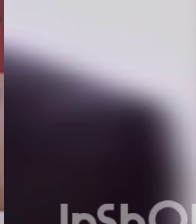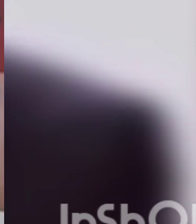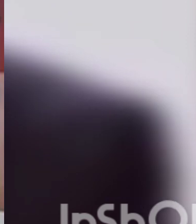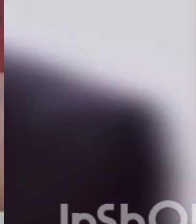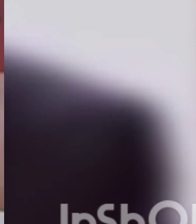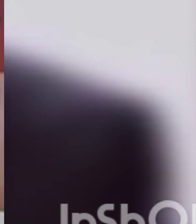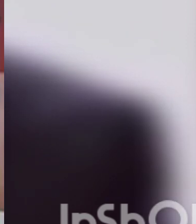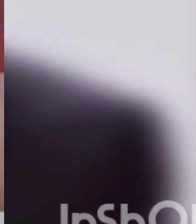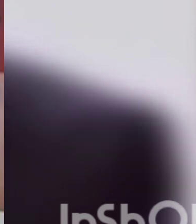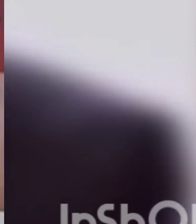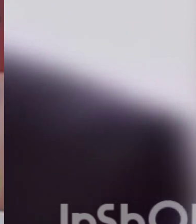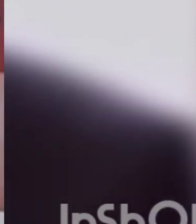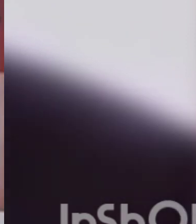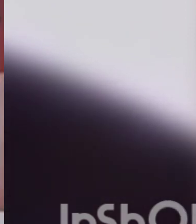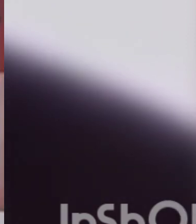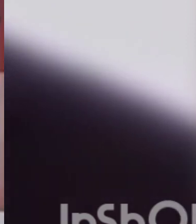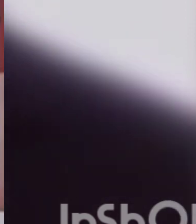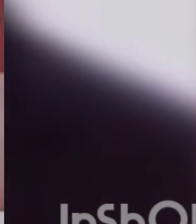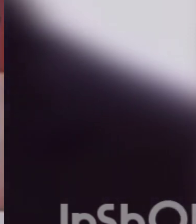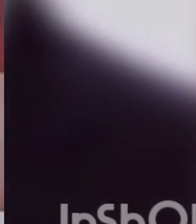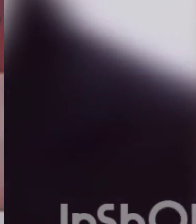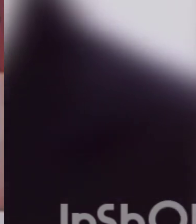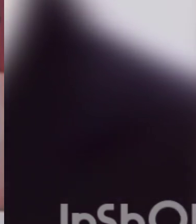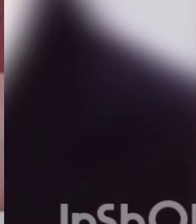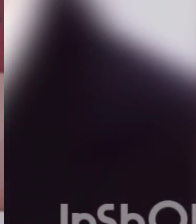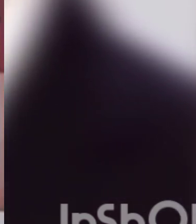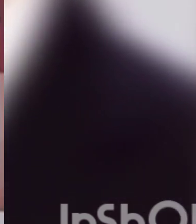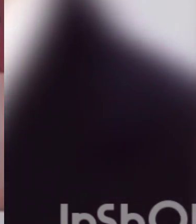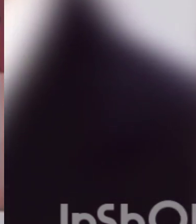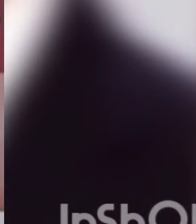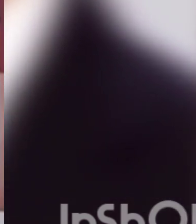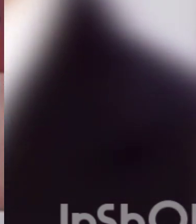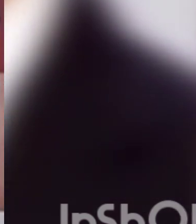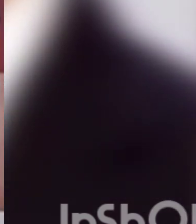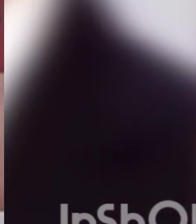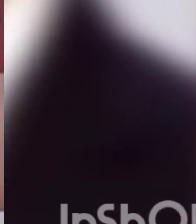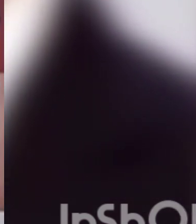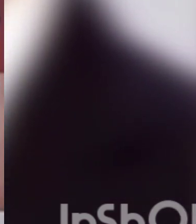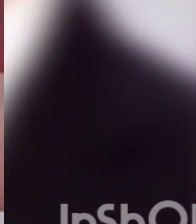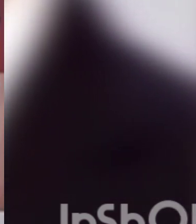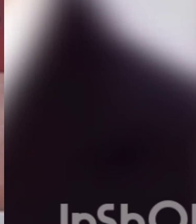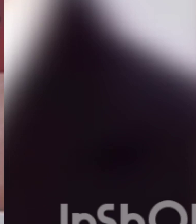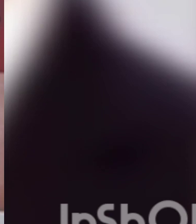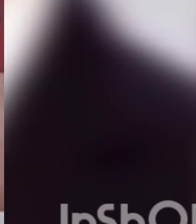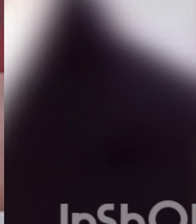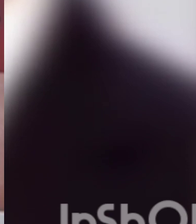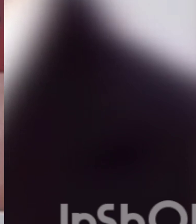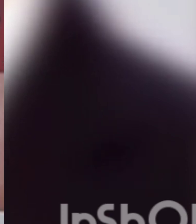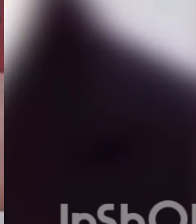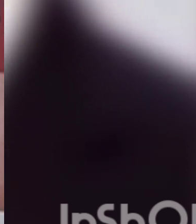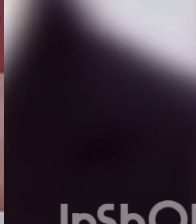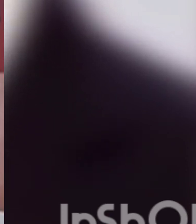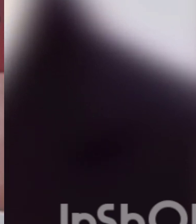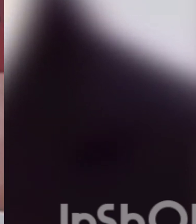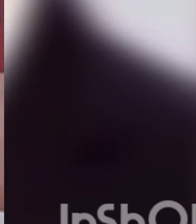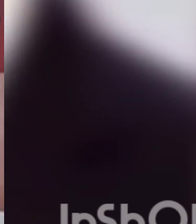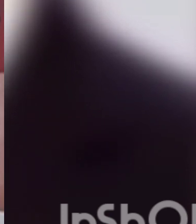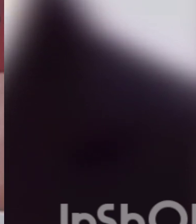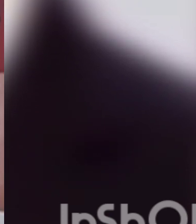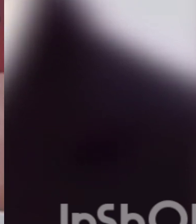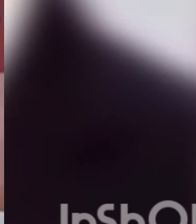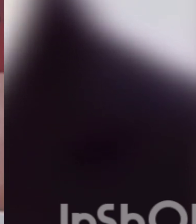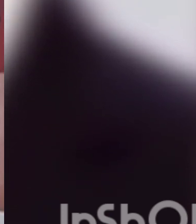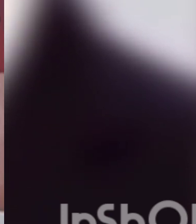haya decidido incrementar el salario mínimo de 80.04 pesos,